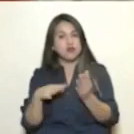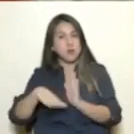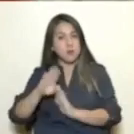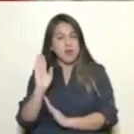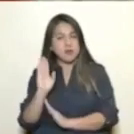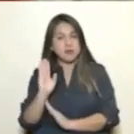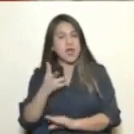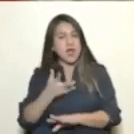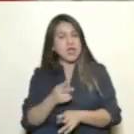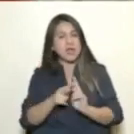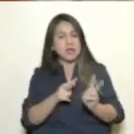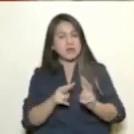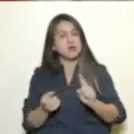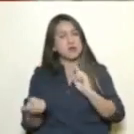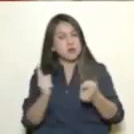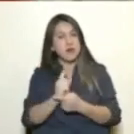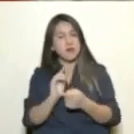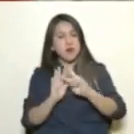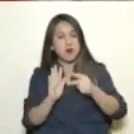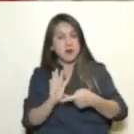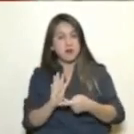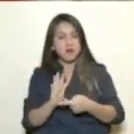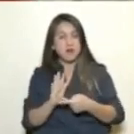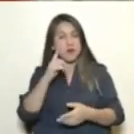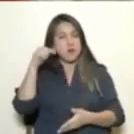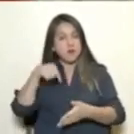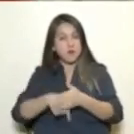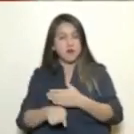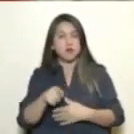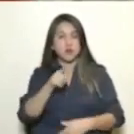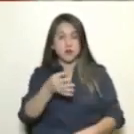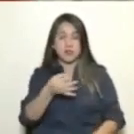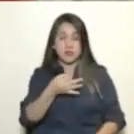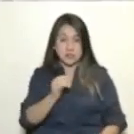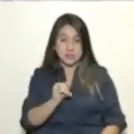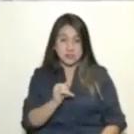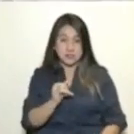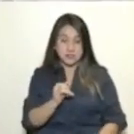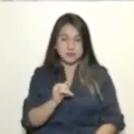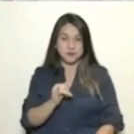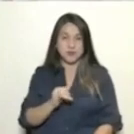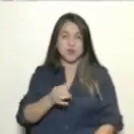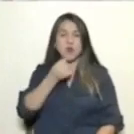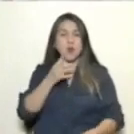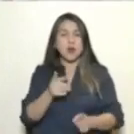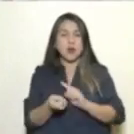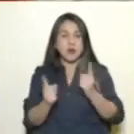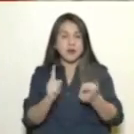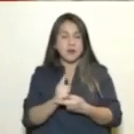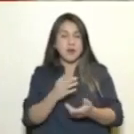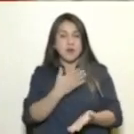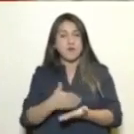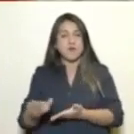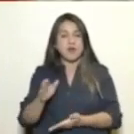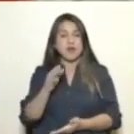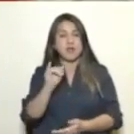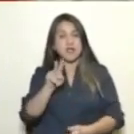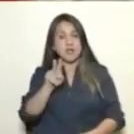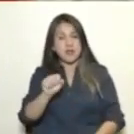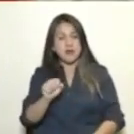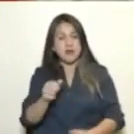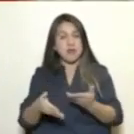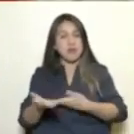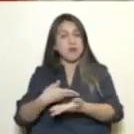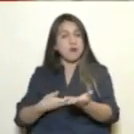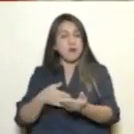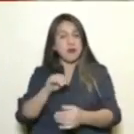hacer un cambio, una reforma profunda, el tema impositivo. Usted ha insistido en ese tema. ¿Y cuál sería ese cambio? ¿Eliminar el IVA? ¿Devolverle el IVA?